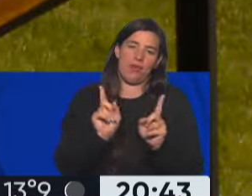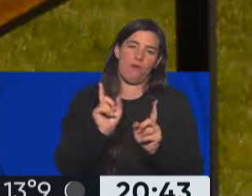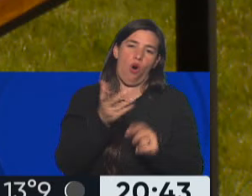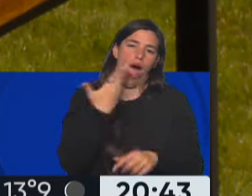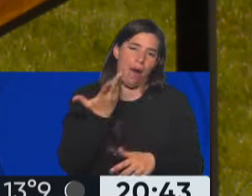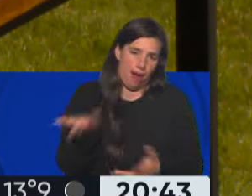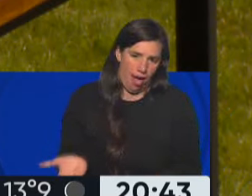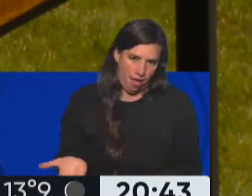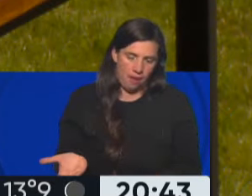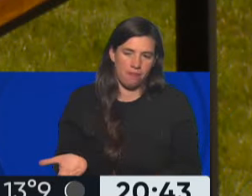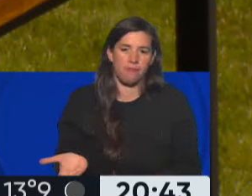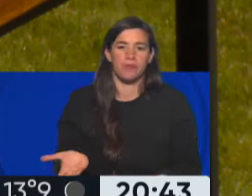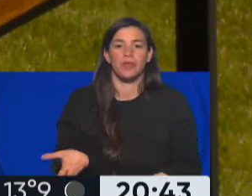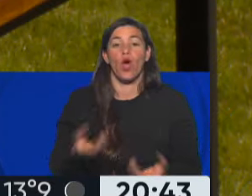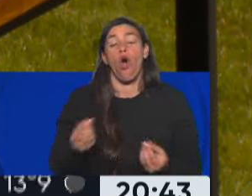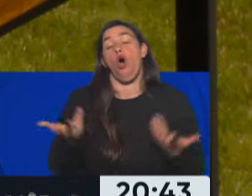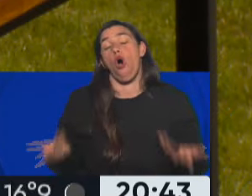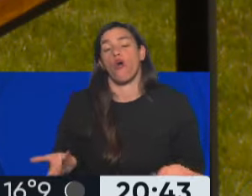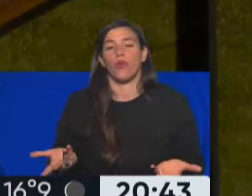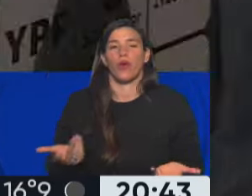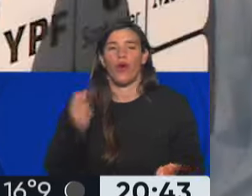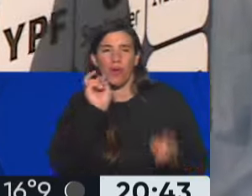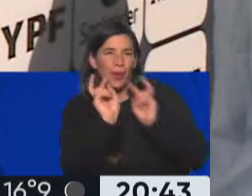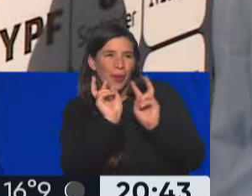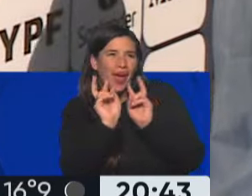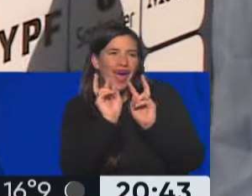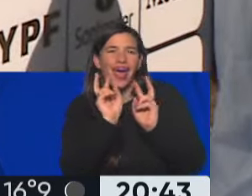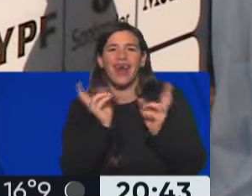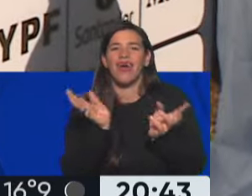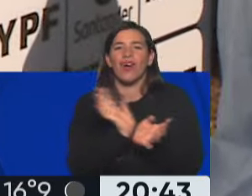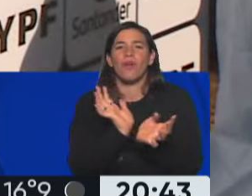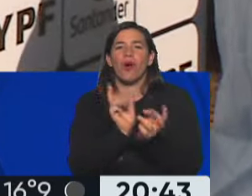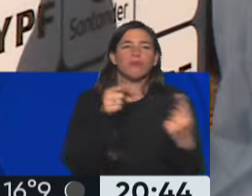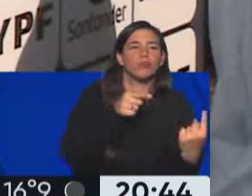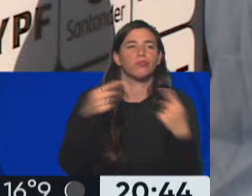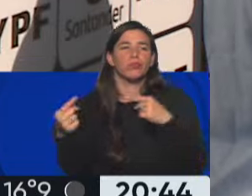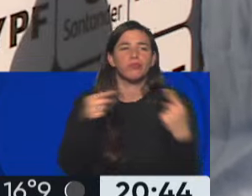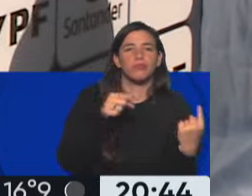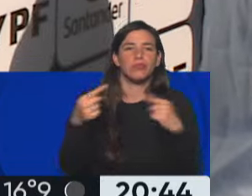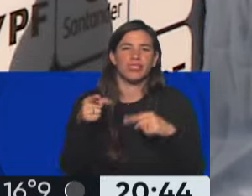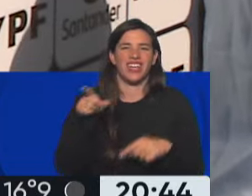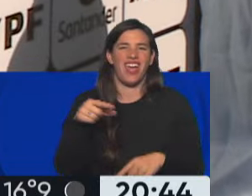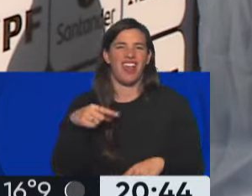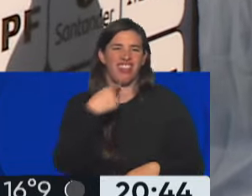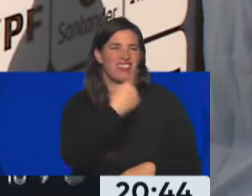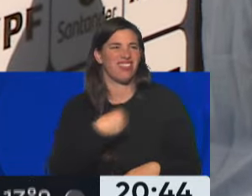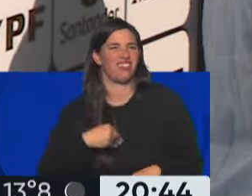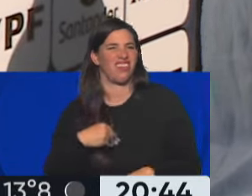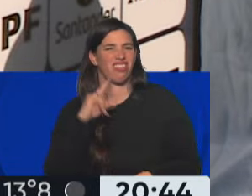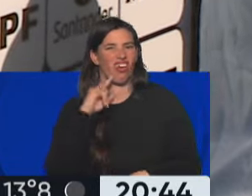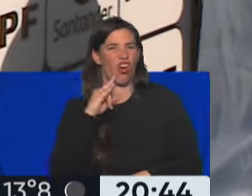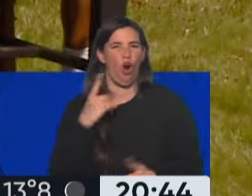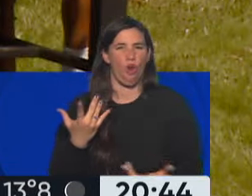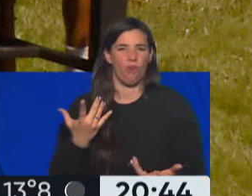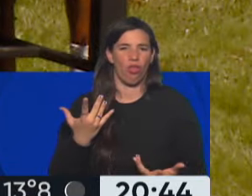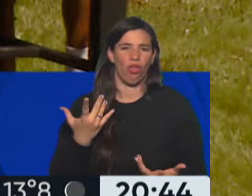argentino. Obviamente que no es agradable ver cuando hay intercambios ida y vuelta y que él no se siente cómodo porque no está cómodo conmigo,